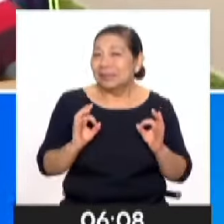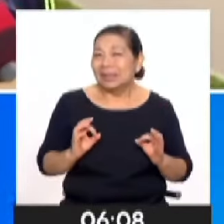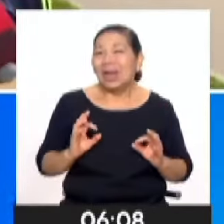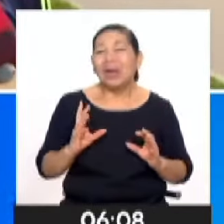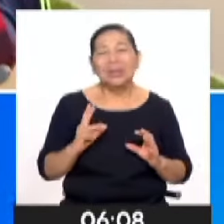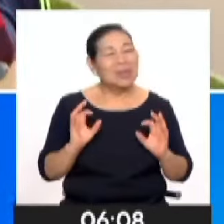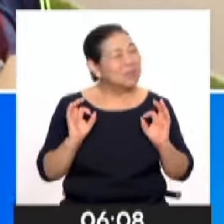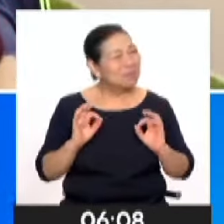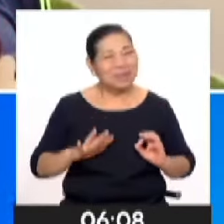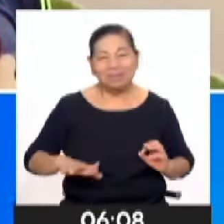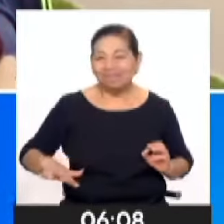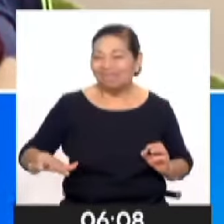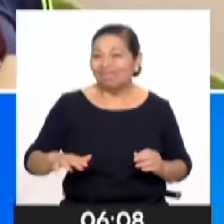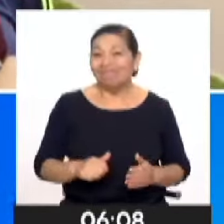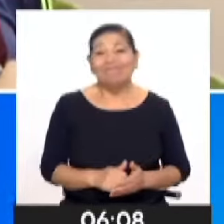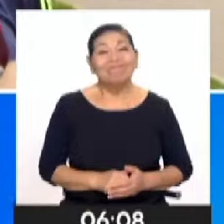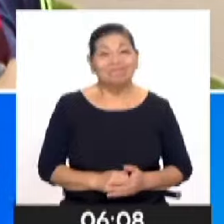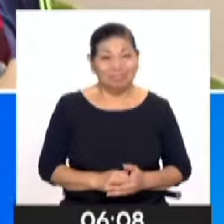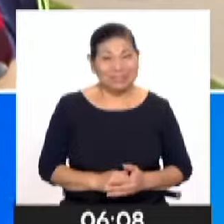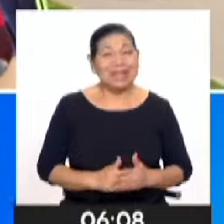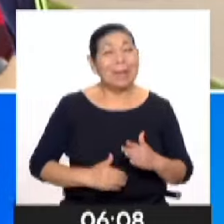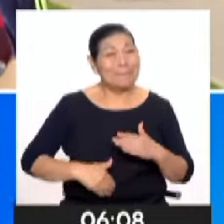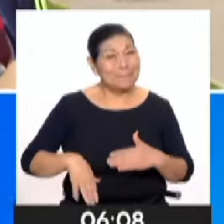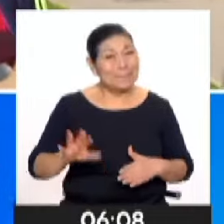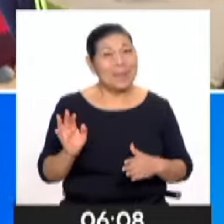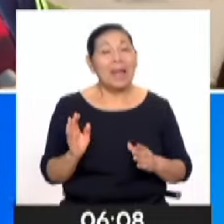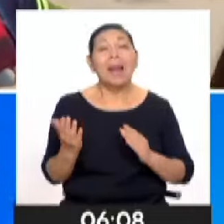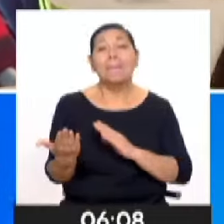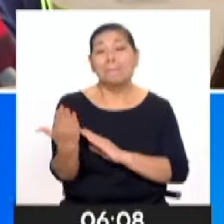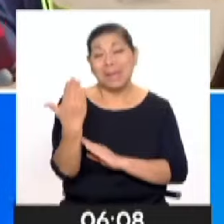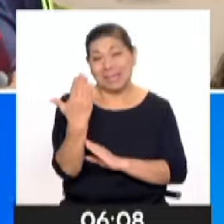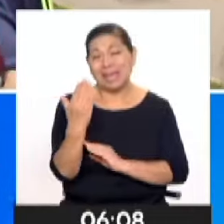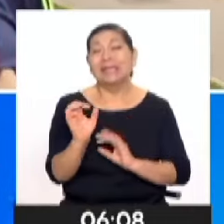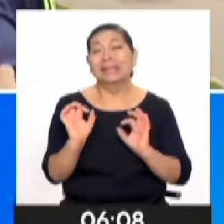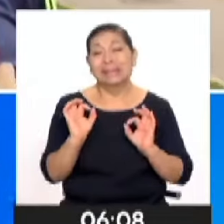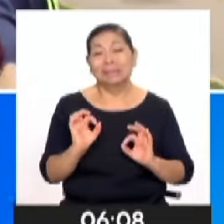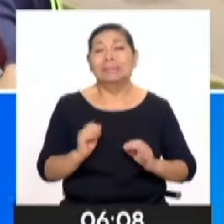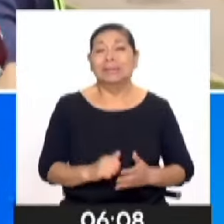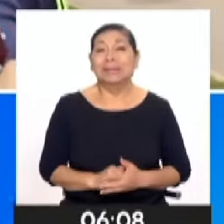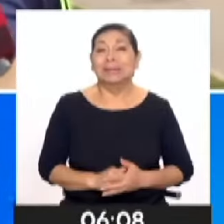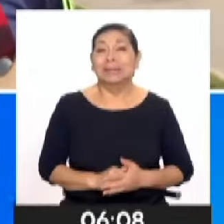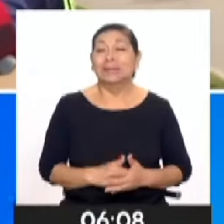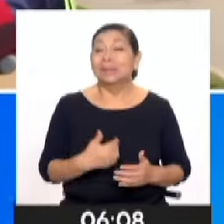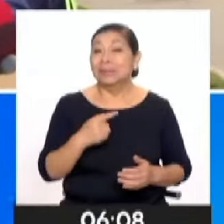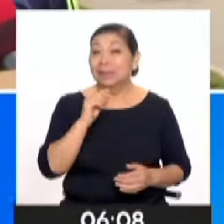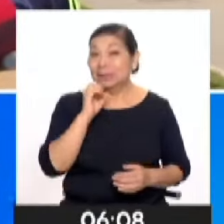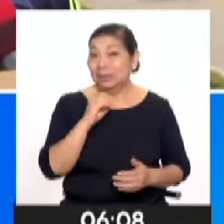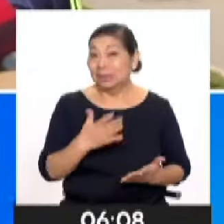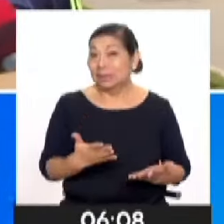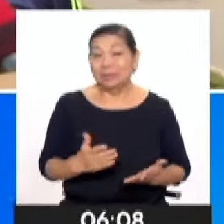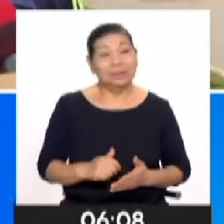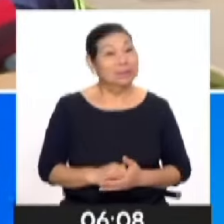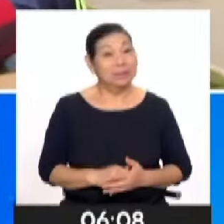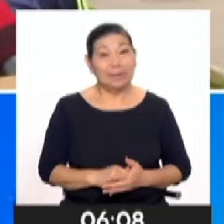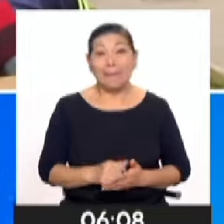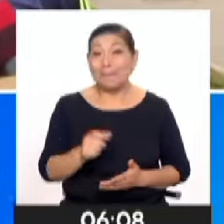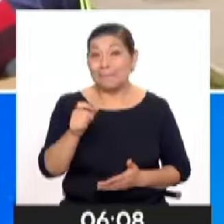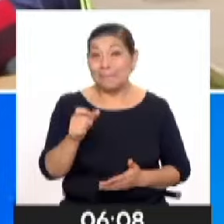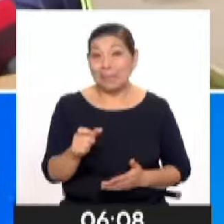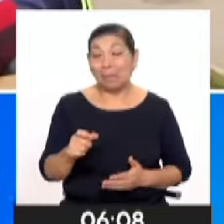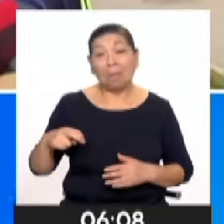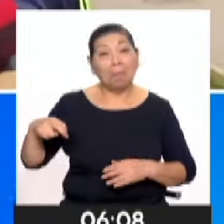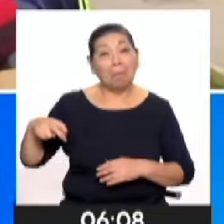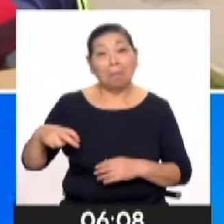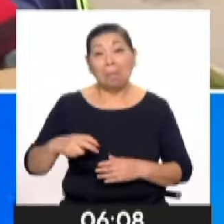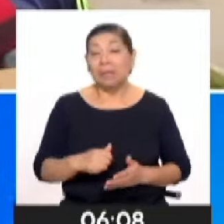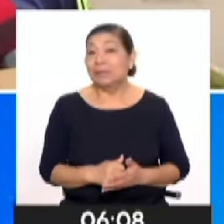robo esta zona este es mayormente en las mañanas No claro y como acaba de mencionar una de las personas que está